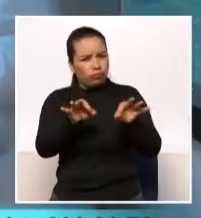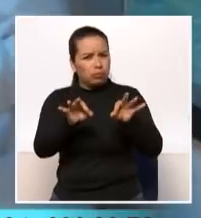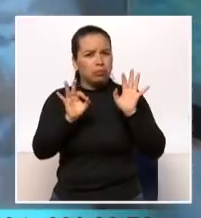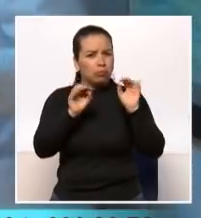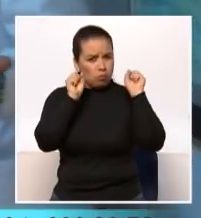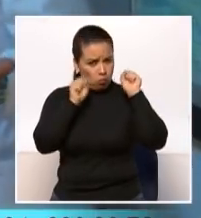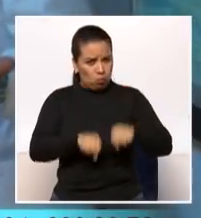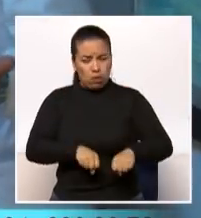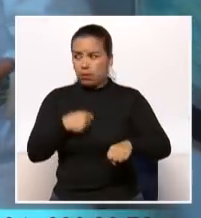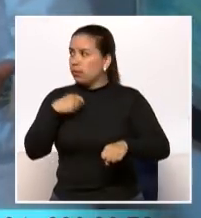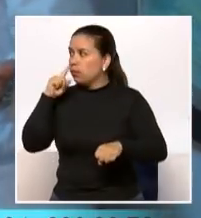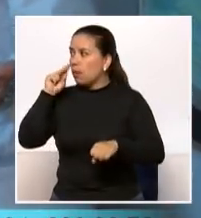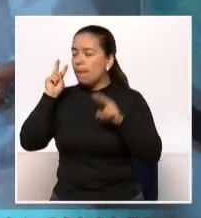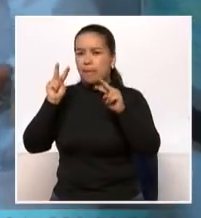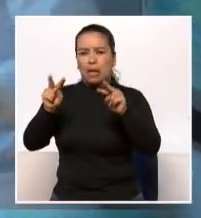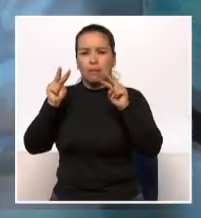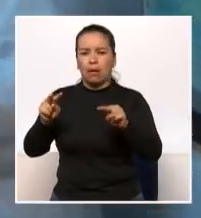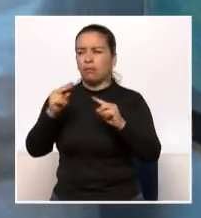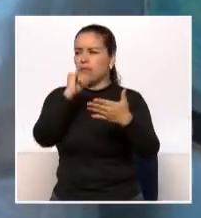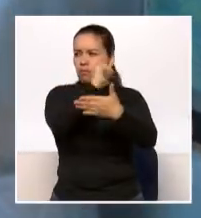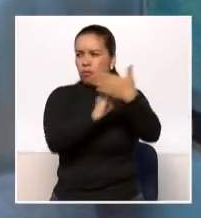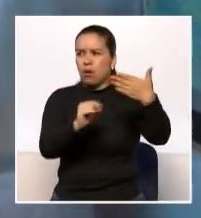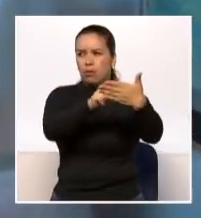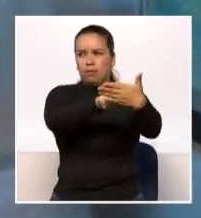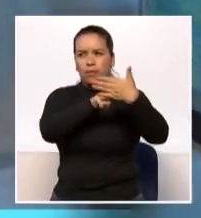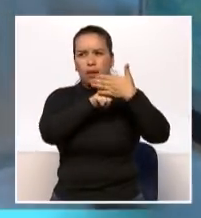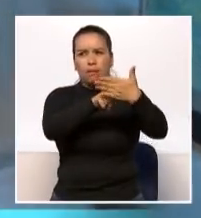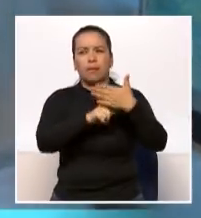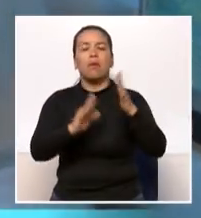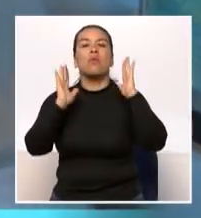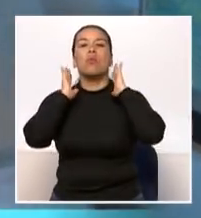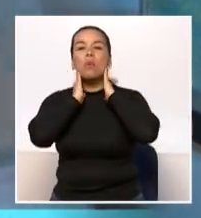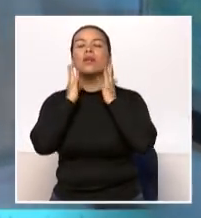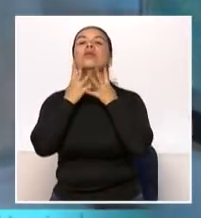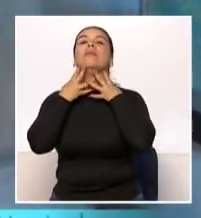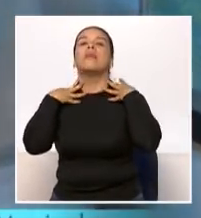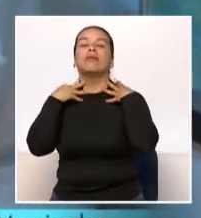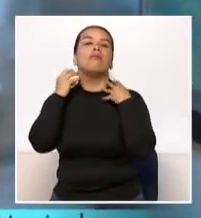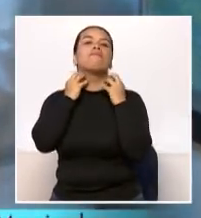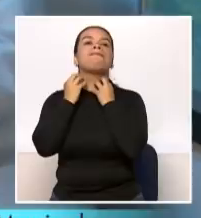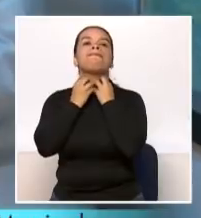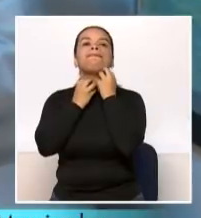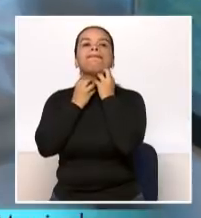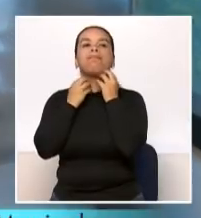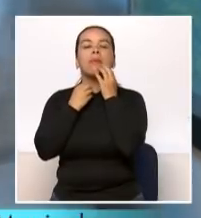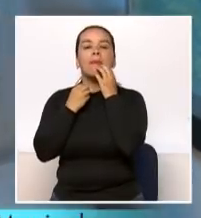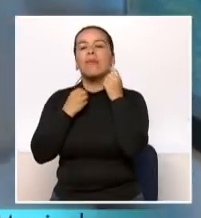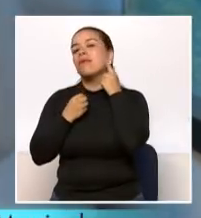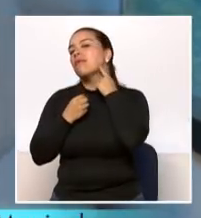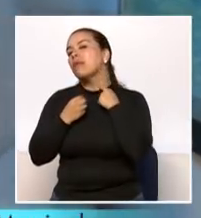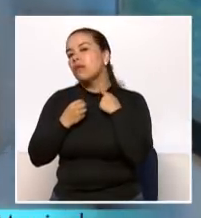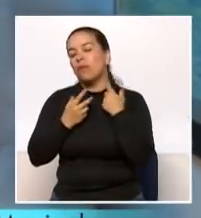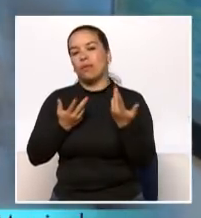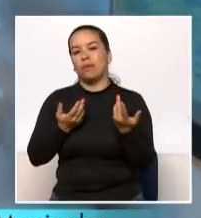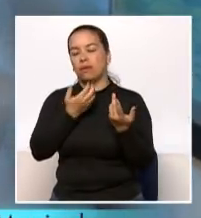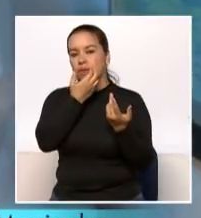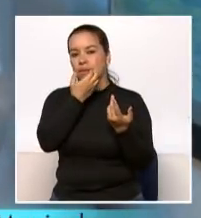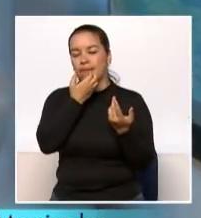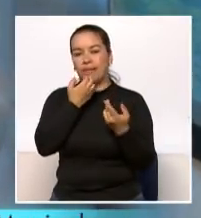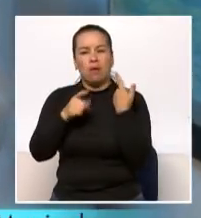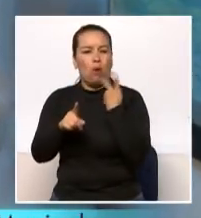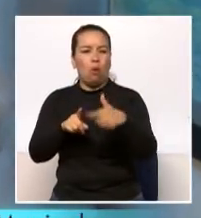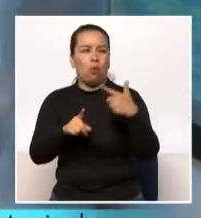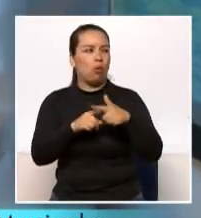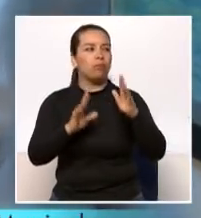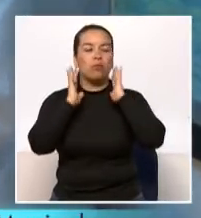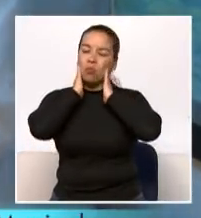hacemos, uno ve muchísimas imágenes, porque estamos hablando en cuello, que estamos viendo los vasos, las glándulas, estamos viendo la tiroides, estamos mirando toda esa anatomía